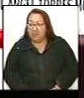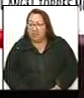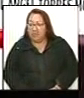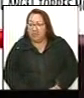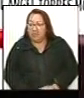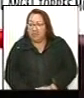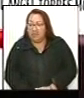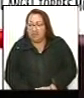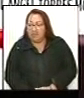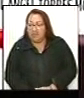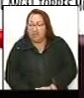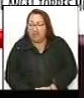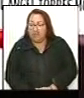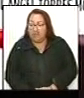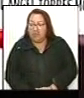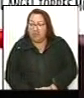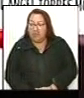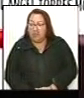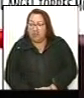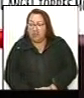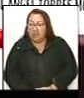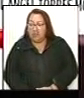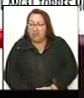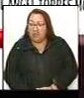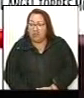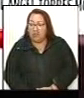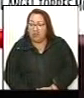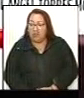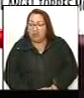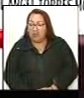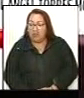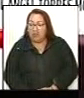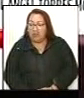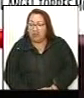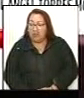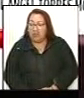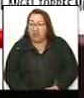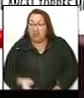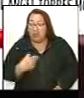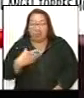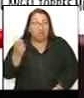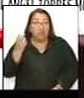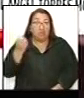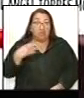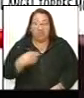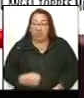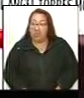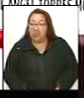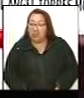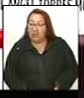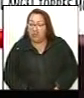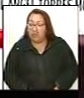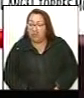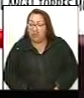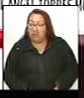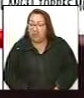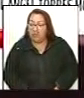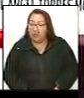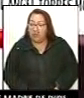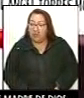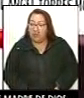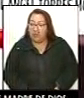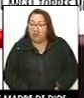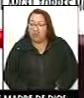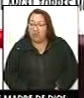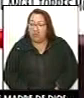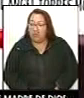cierto, son opiniones, y yo sí considero que yo me acabo de enterar ahorita por lo que me ha declarado, que eran 4